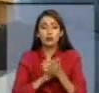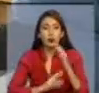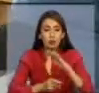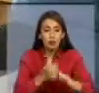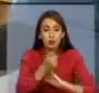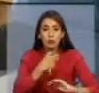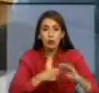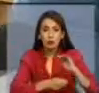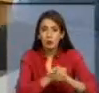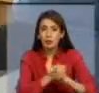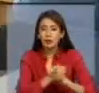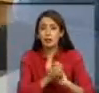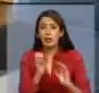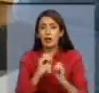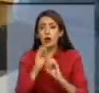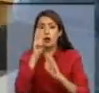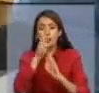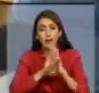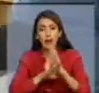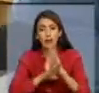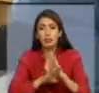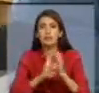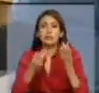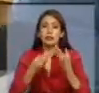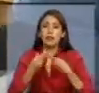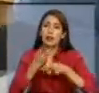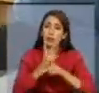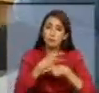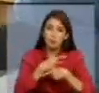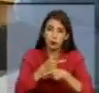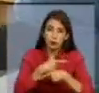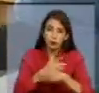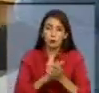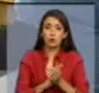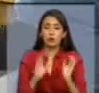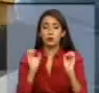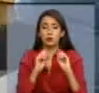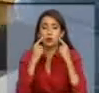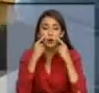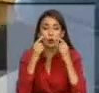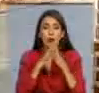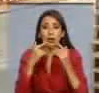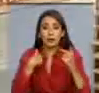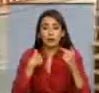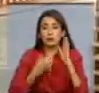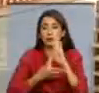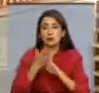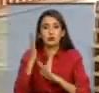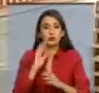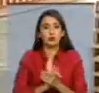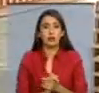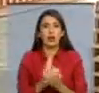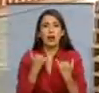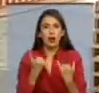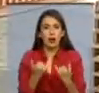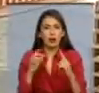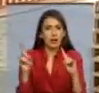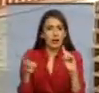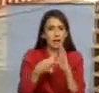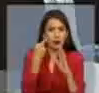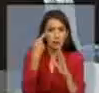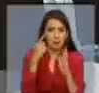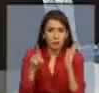merman totalmente, nos restan la capacidad y en muchos casos debemos desaparecer. Pero esta no es la primera vez